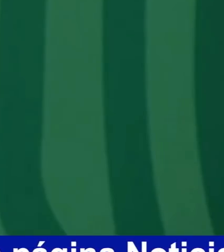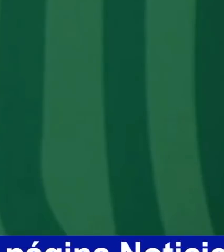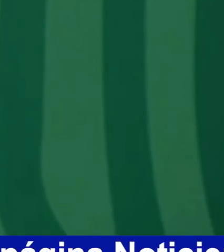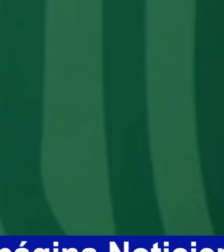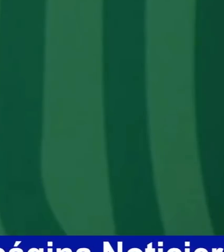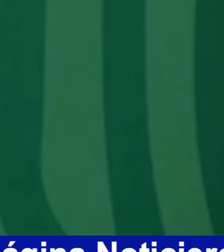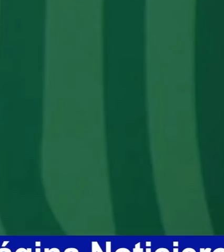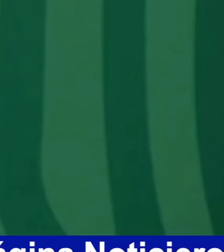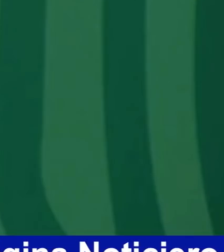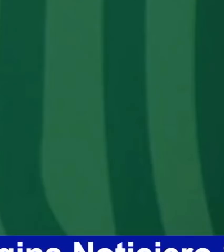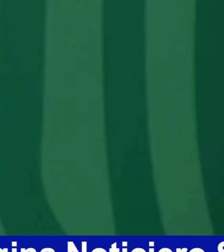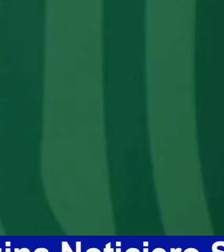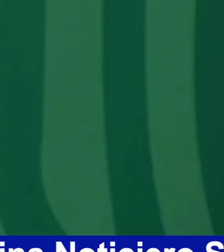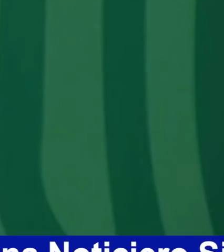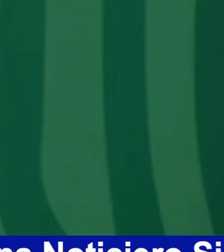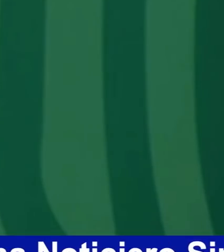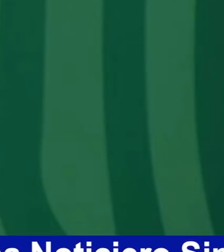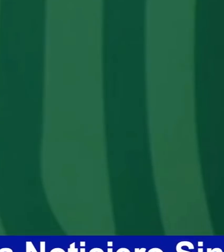más dinero